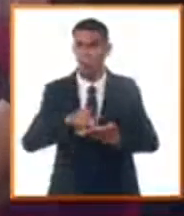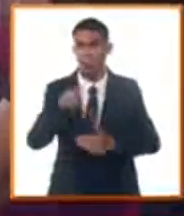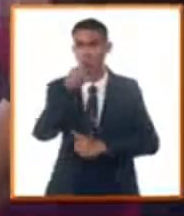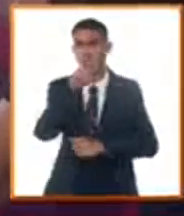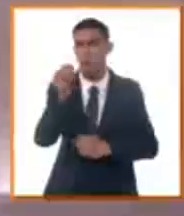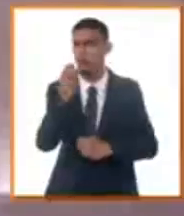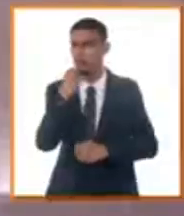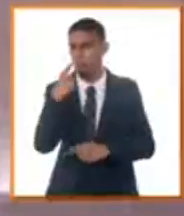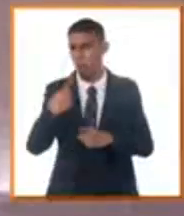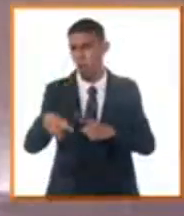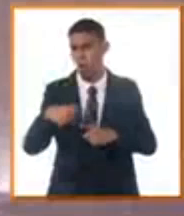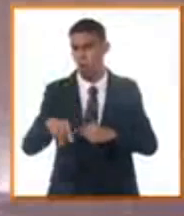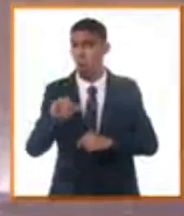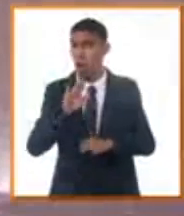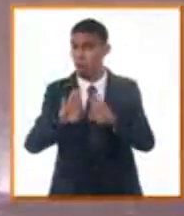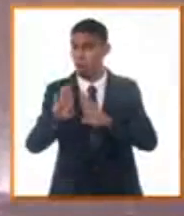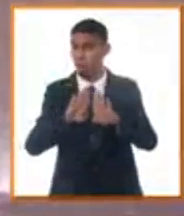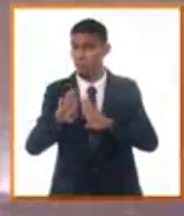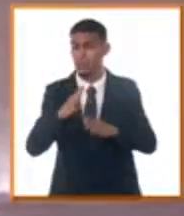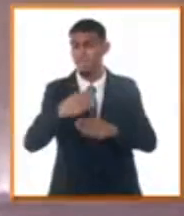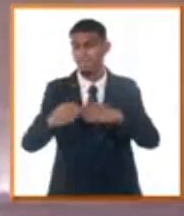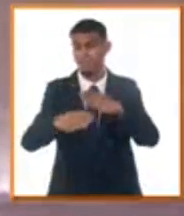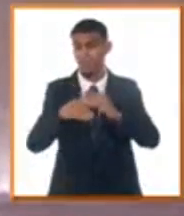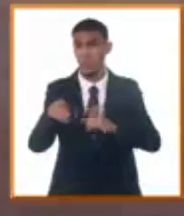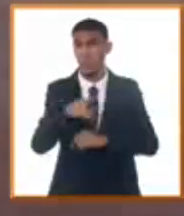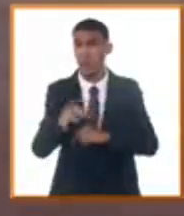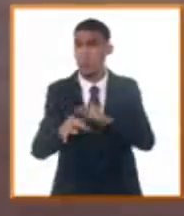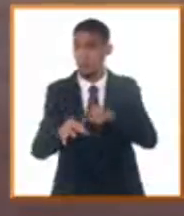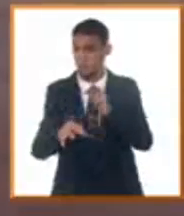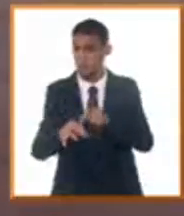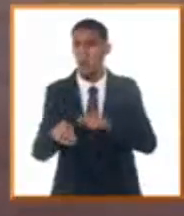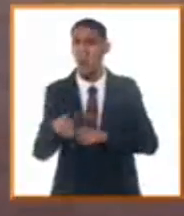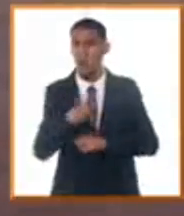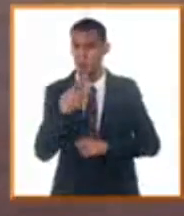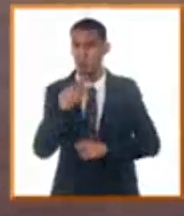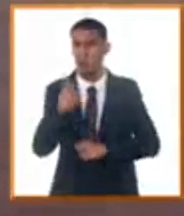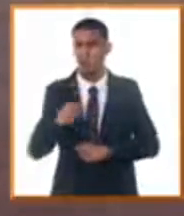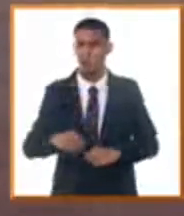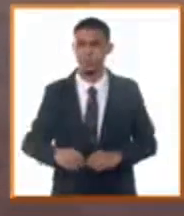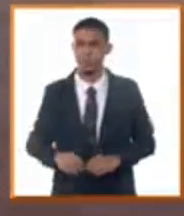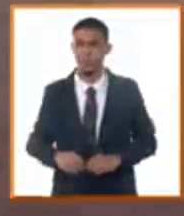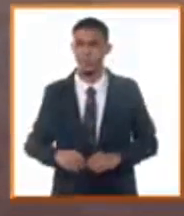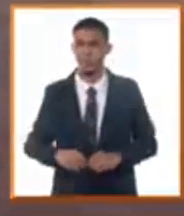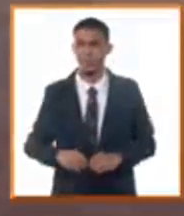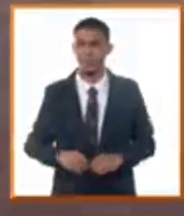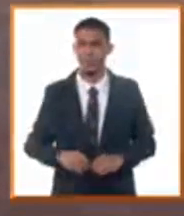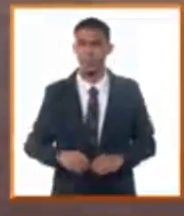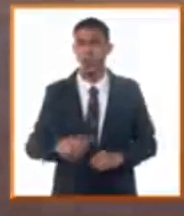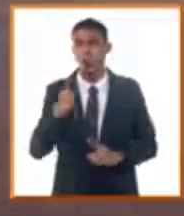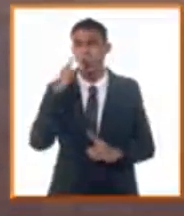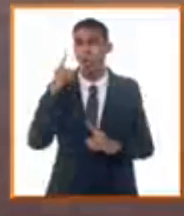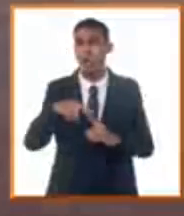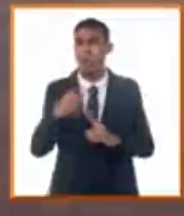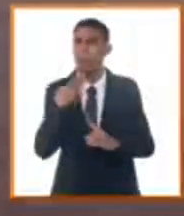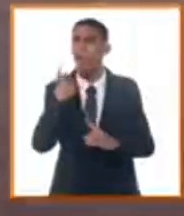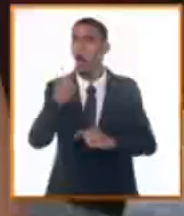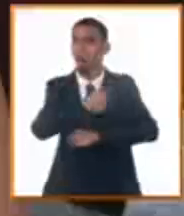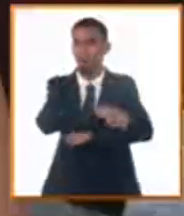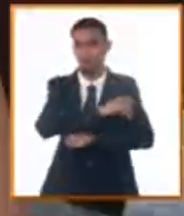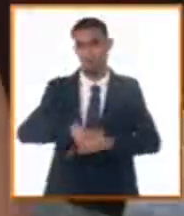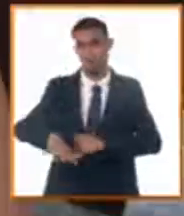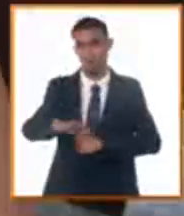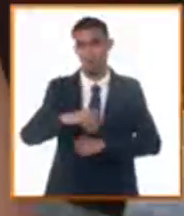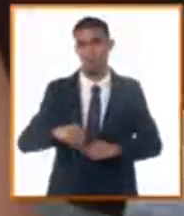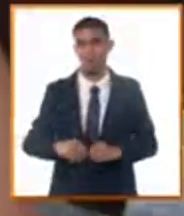tiendas de materiales de la construcción del municipio especial y cuyos propósitos son incrementar los beneficios y prestaciones para los clientes. El